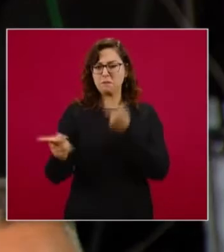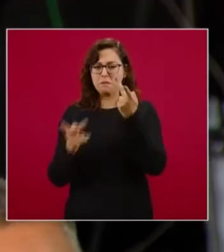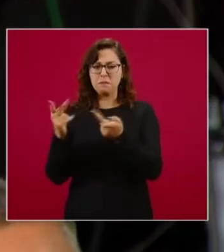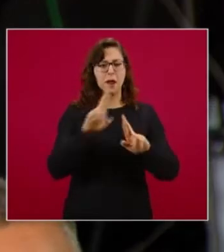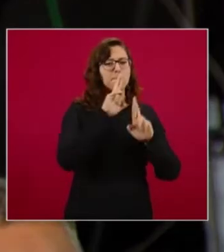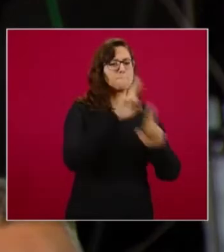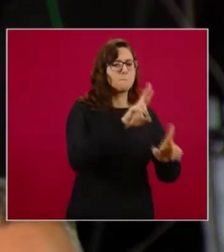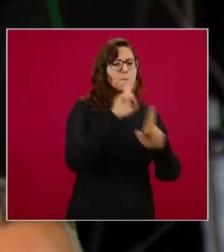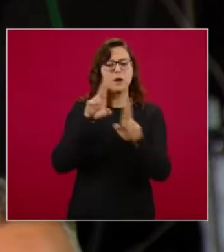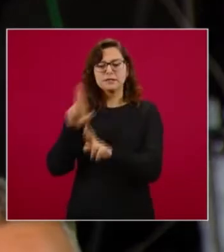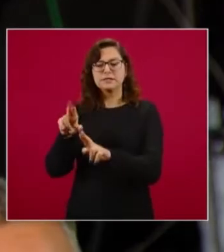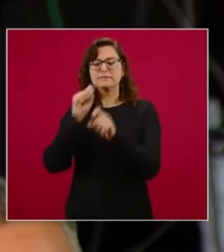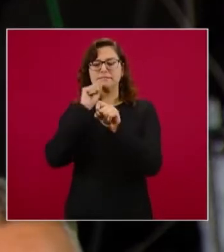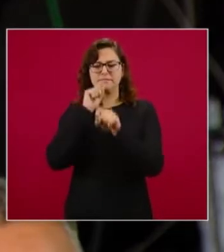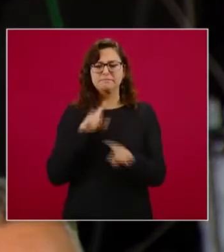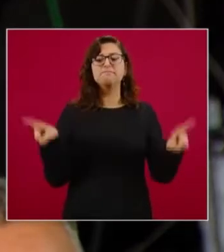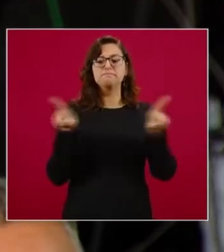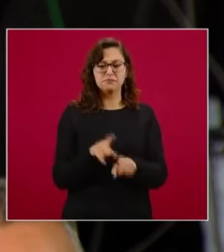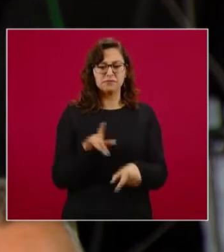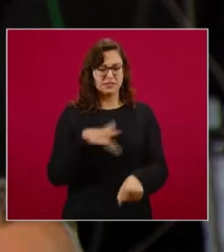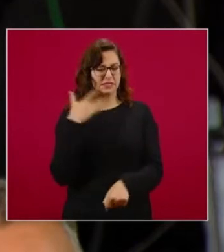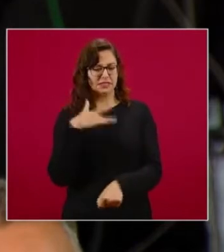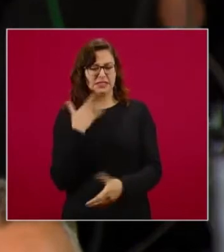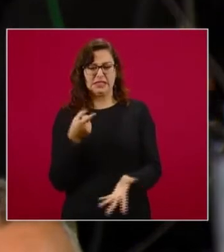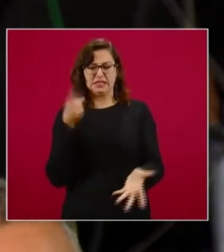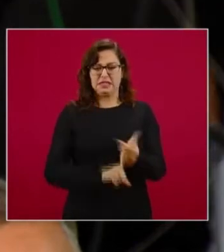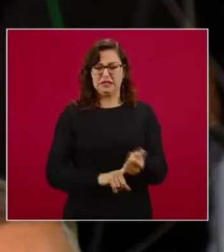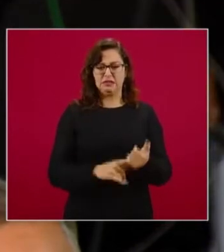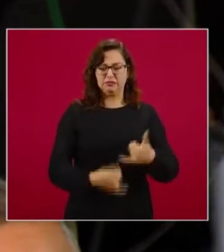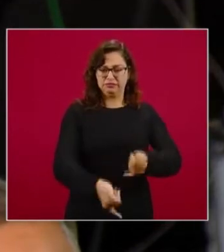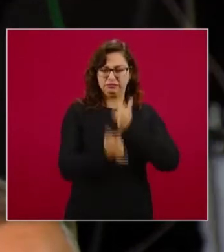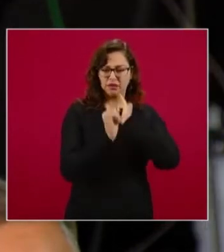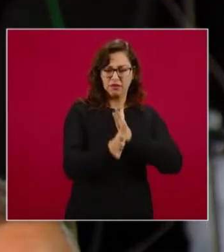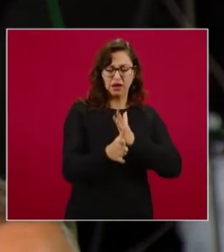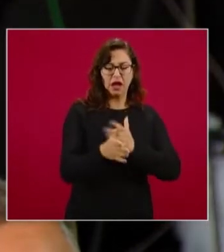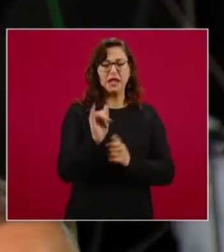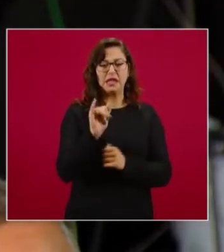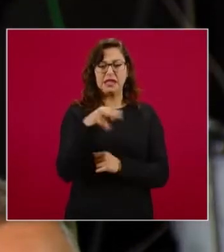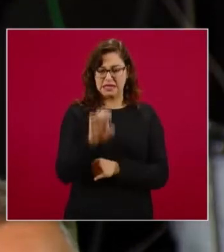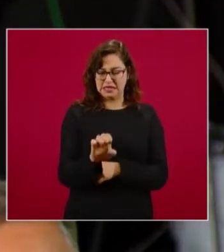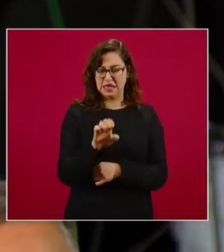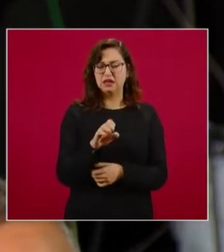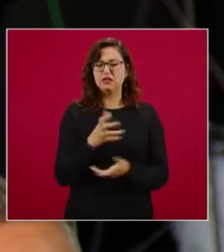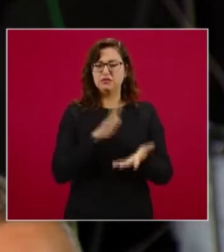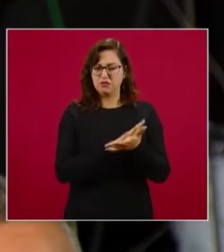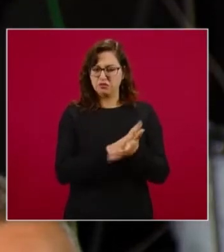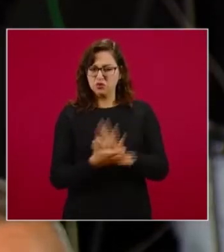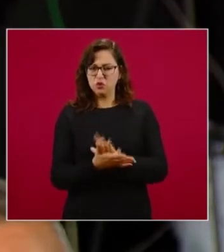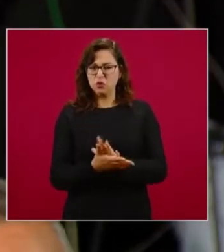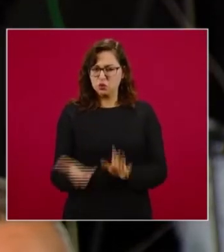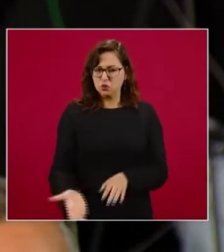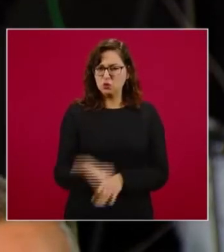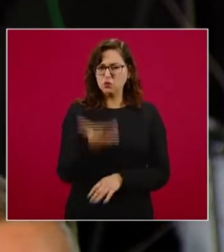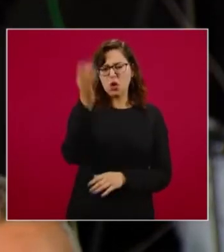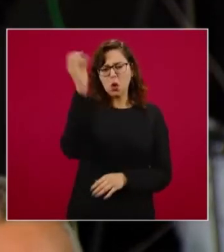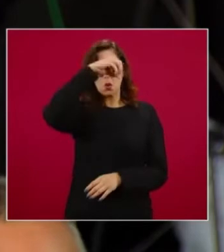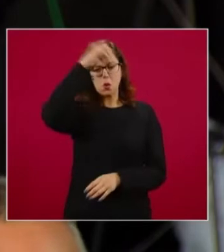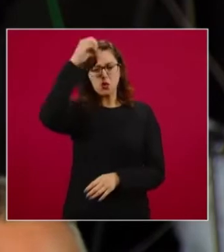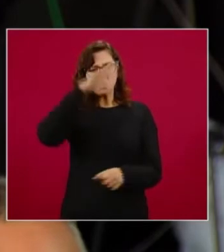que hay hasta una especie de fraude por parte del manejo desde el INE. ¿Usted qué postura tiene al respecto?